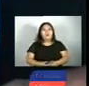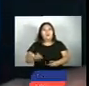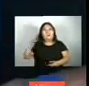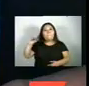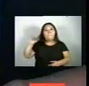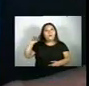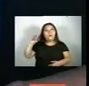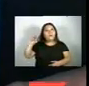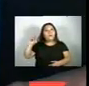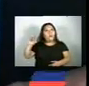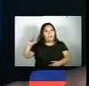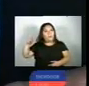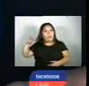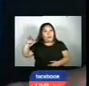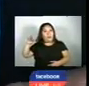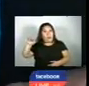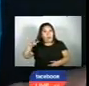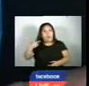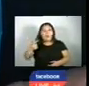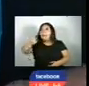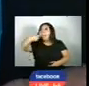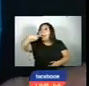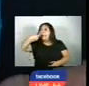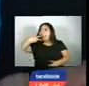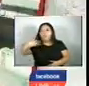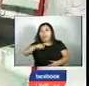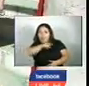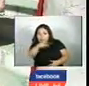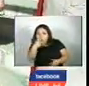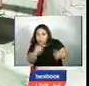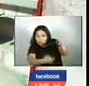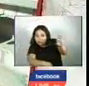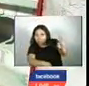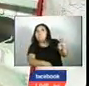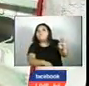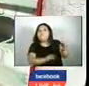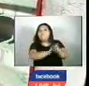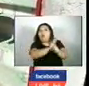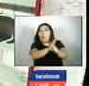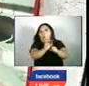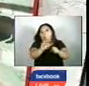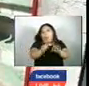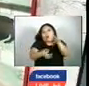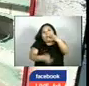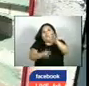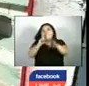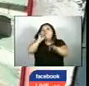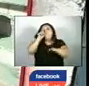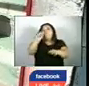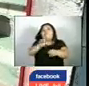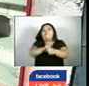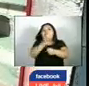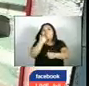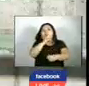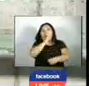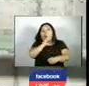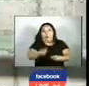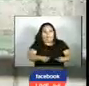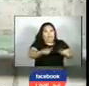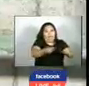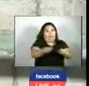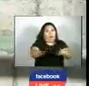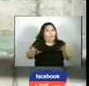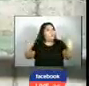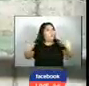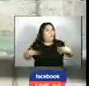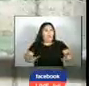Molnupiravir es el nuevo medicamento que ya se reparte a la población que tiene una prueba PCR o de antígenos positiva por coronavirus. La medicina ha